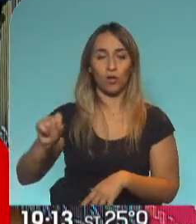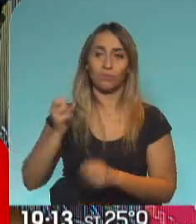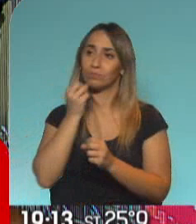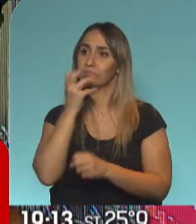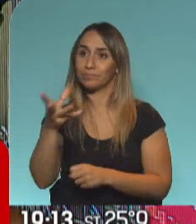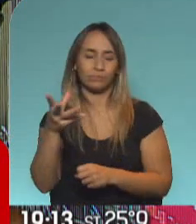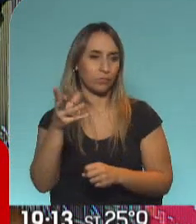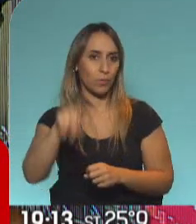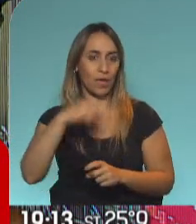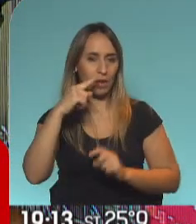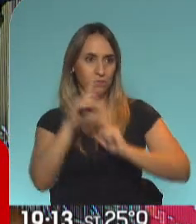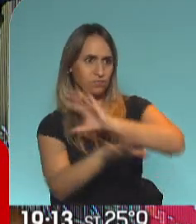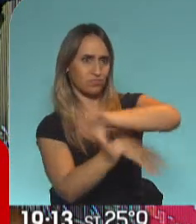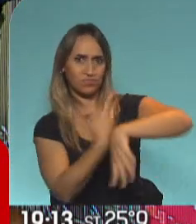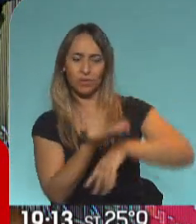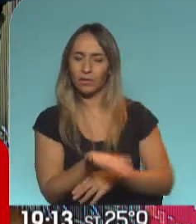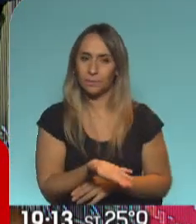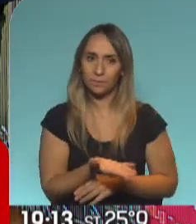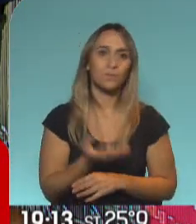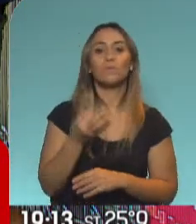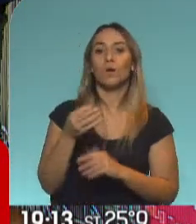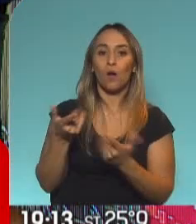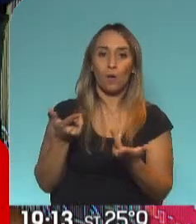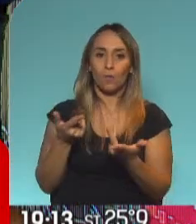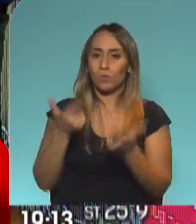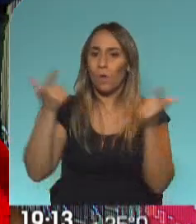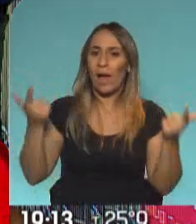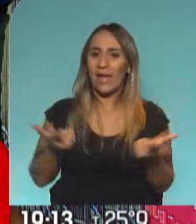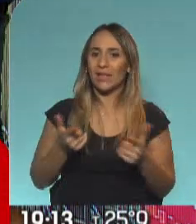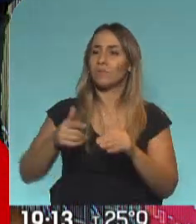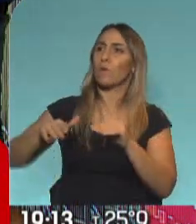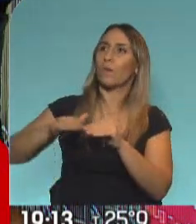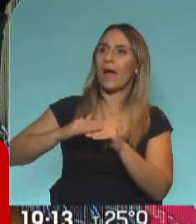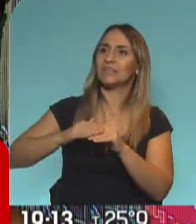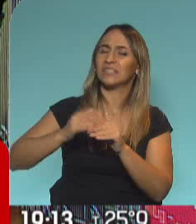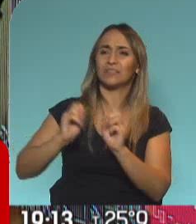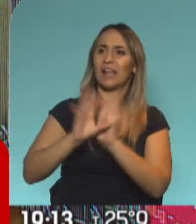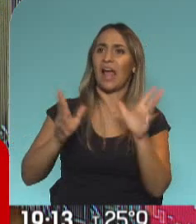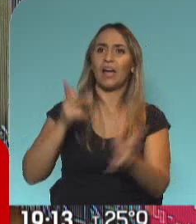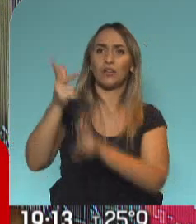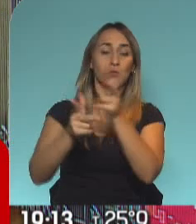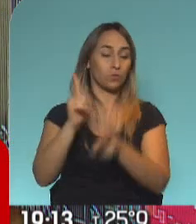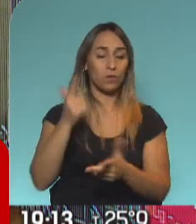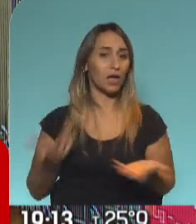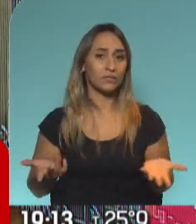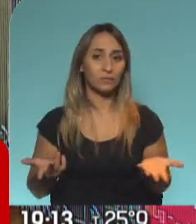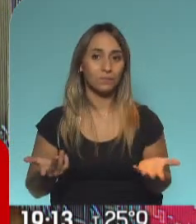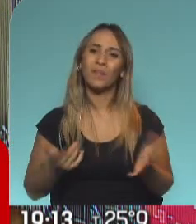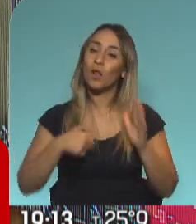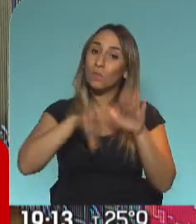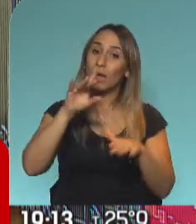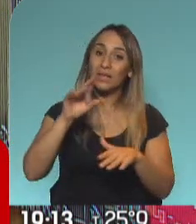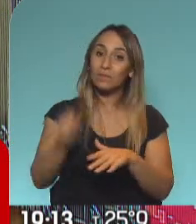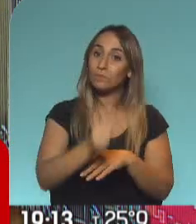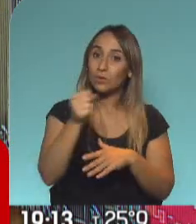González García. Y eso no estaba. Sí. Esa base no existía y terminamos armando una pirámide. Es que lo más interesante para entender el caso, después